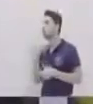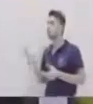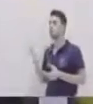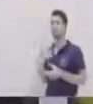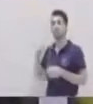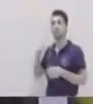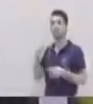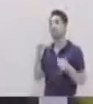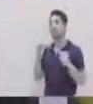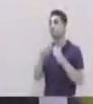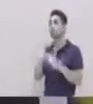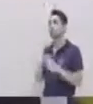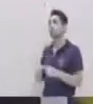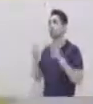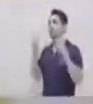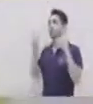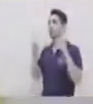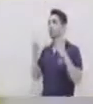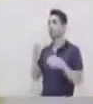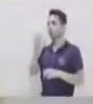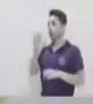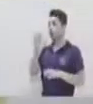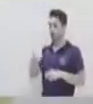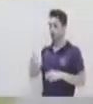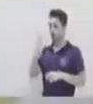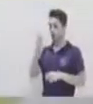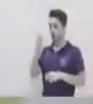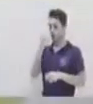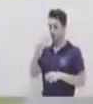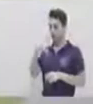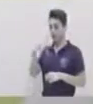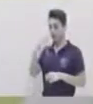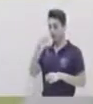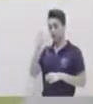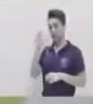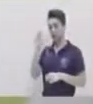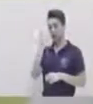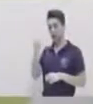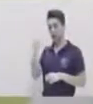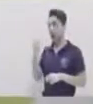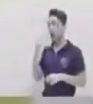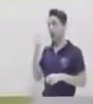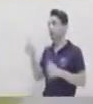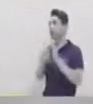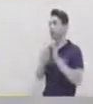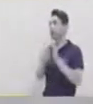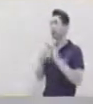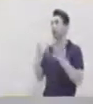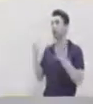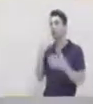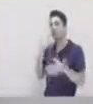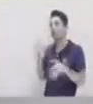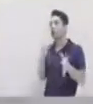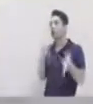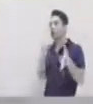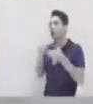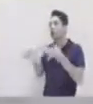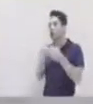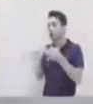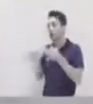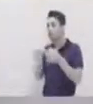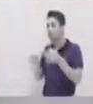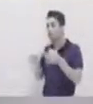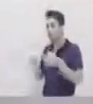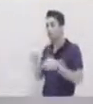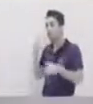gusto, Claudita. Hoy vamos a continuar con el tema de combinatoria, solo que vamos a ver ejemplos donde no importa el orden. Entonces